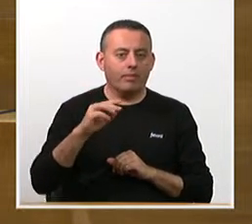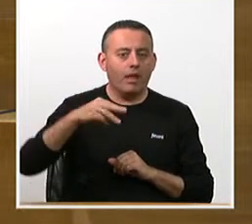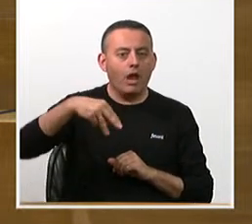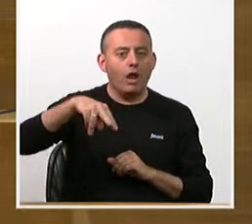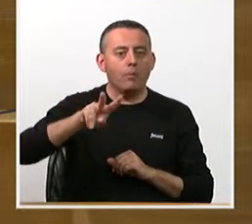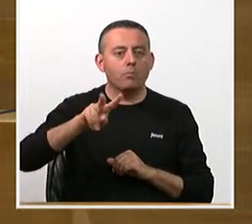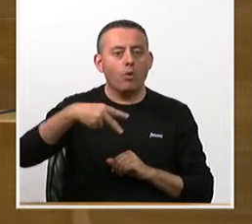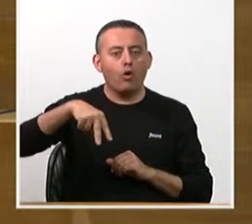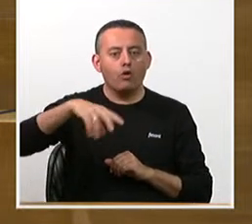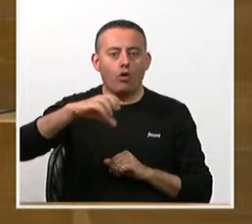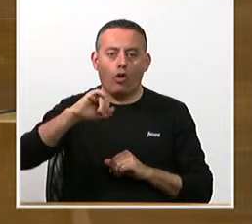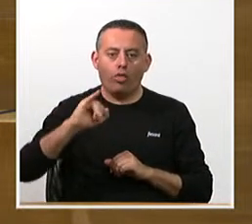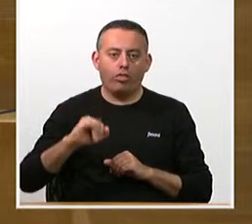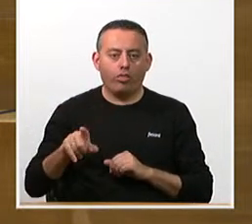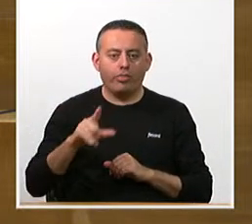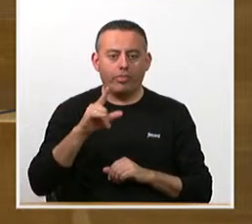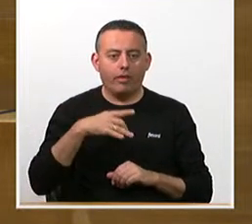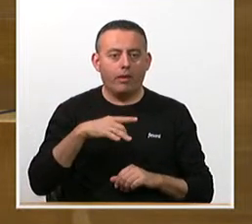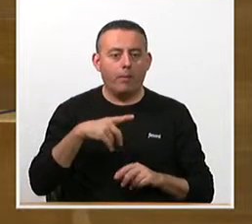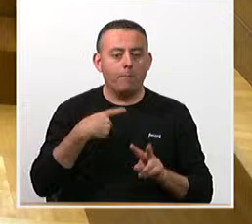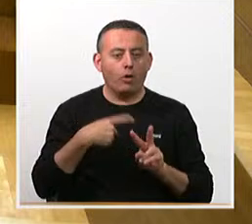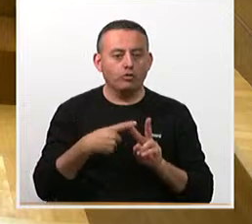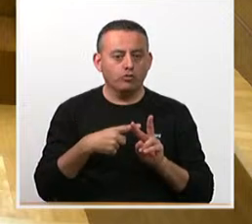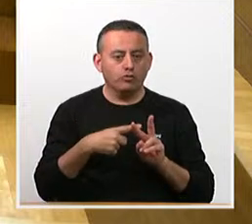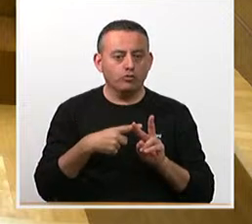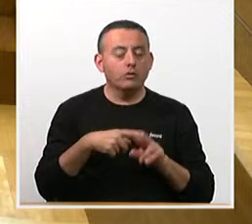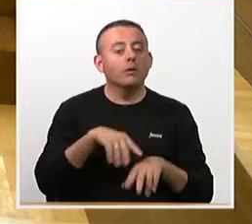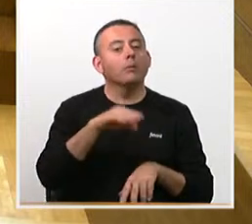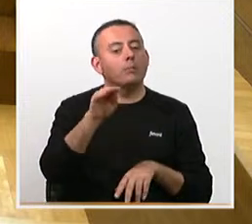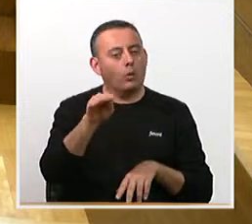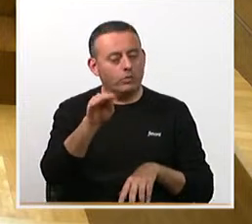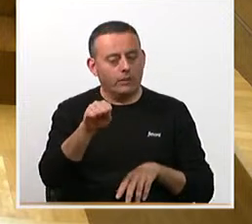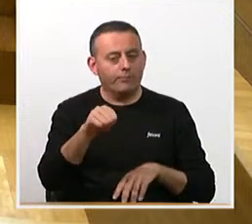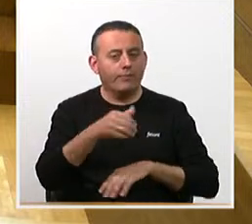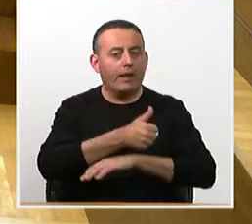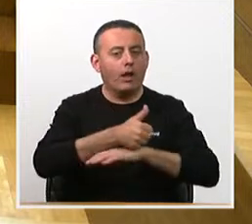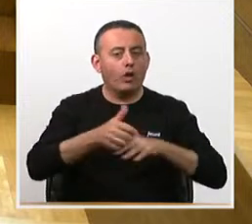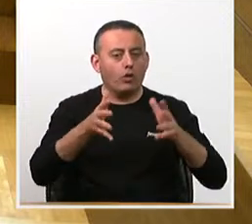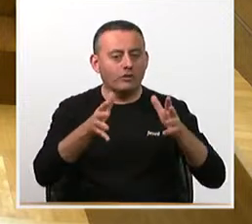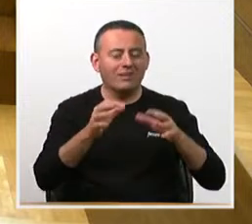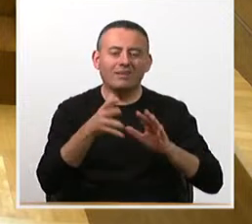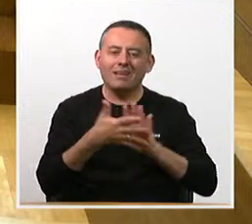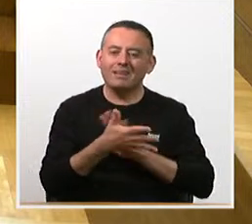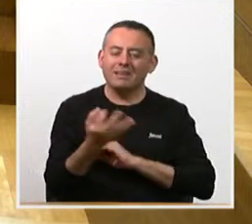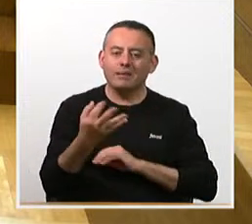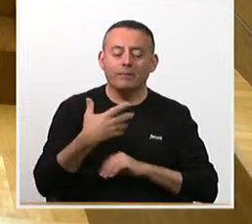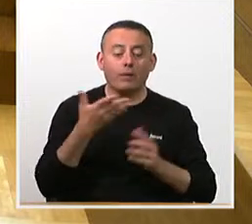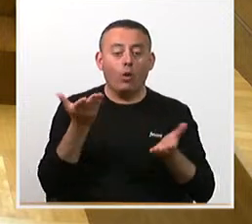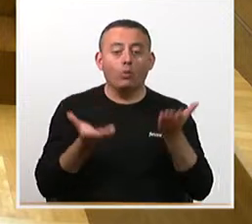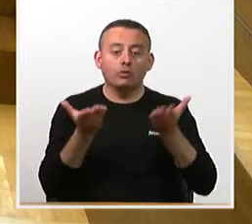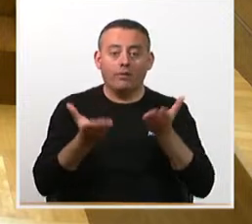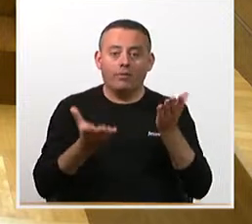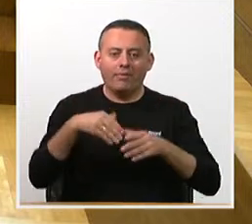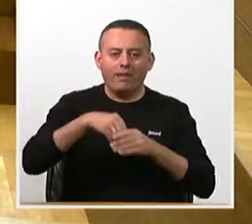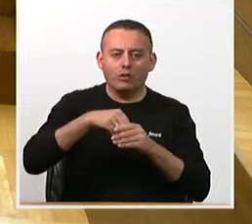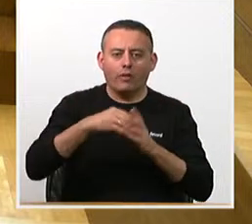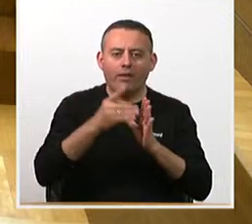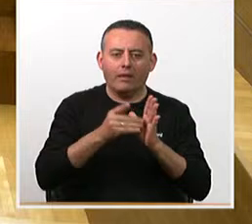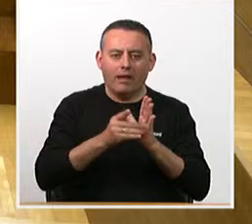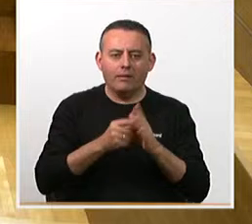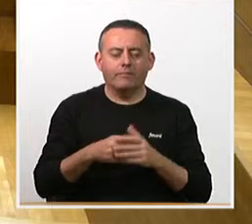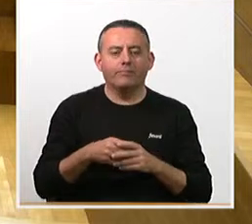del grupo parlamentario bos cortes valencianas al consel sobre la digitaliza de la justicia registro de entrada